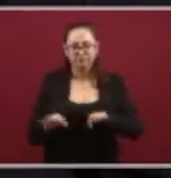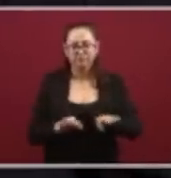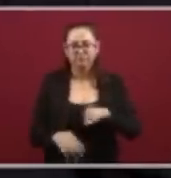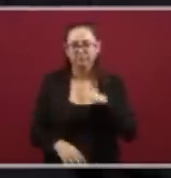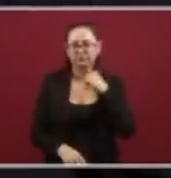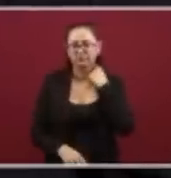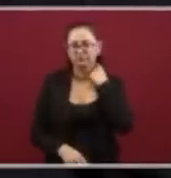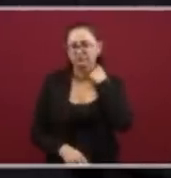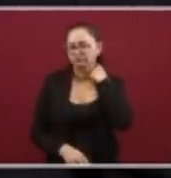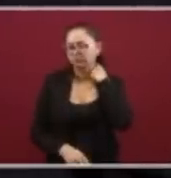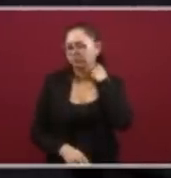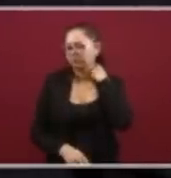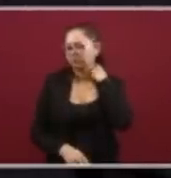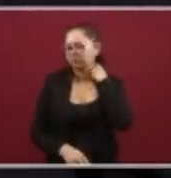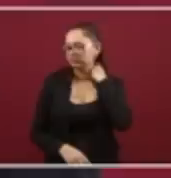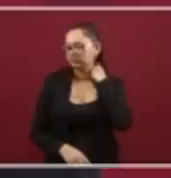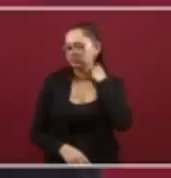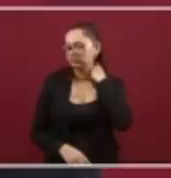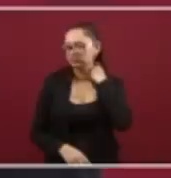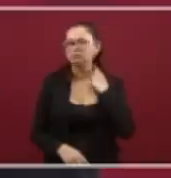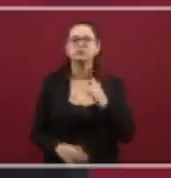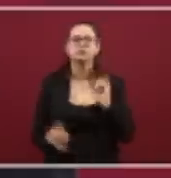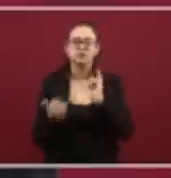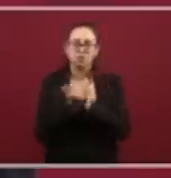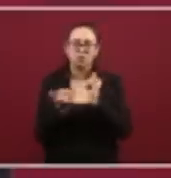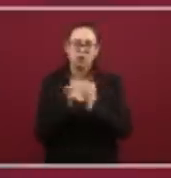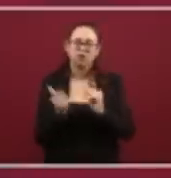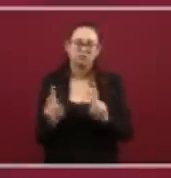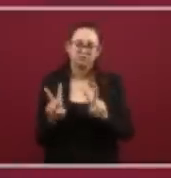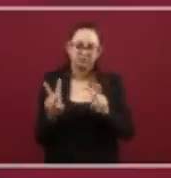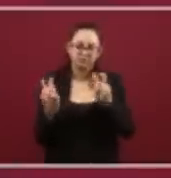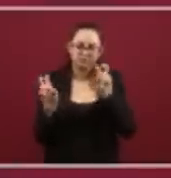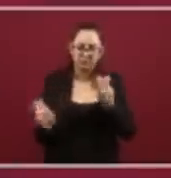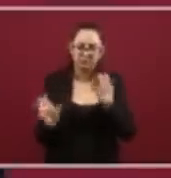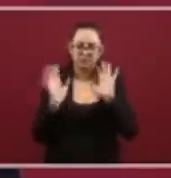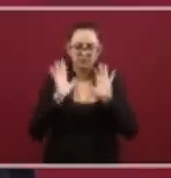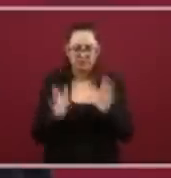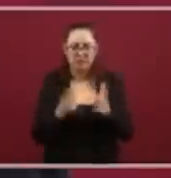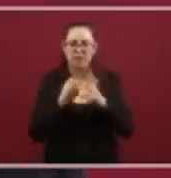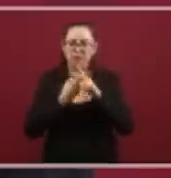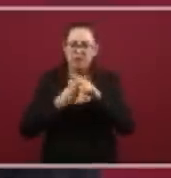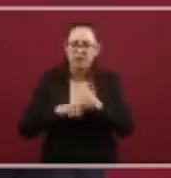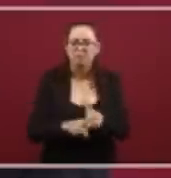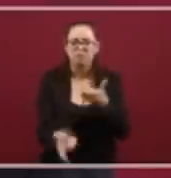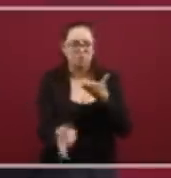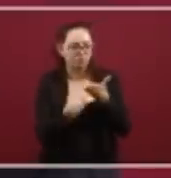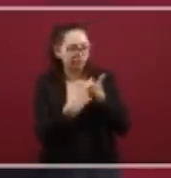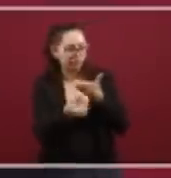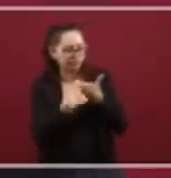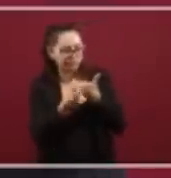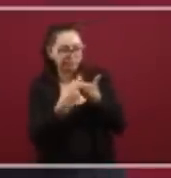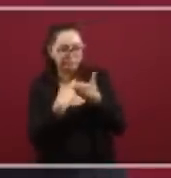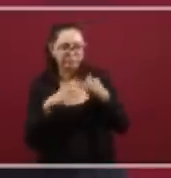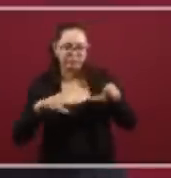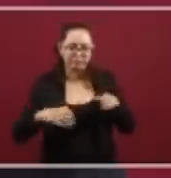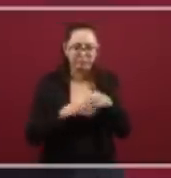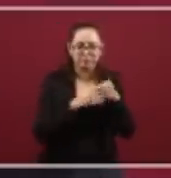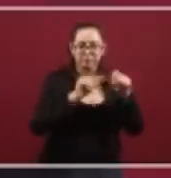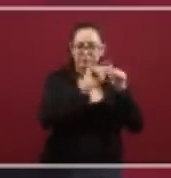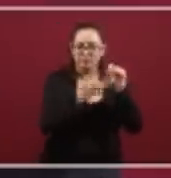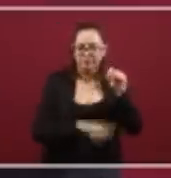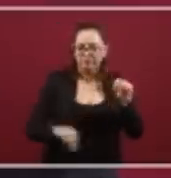se está avanzando en la integración de la guardia nacional tenemos